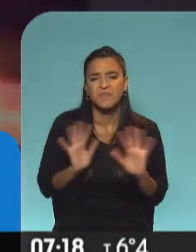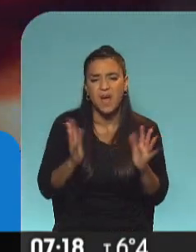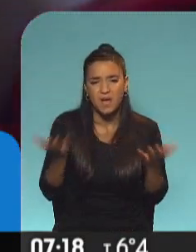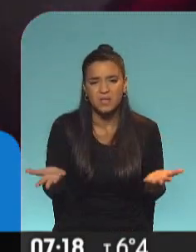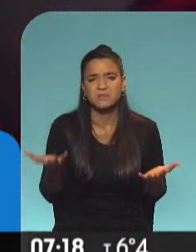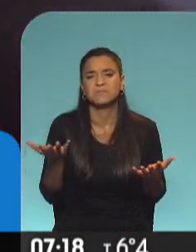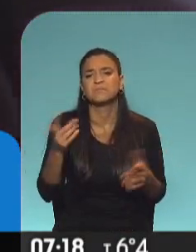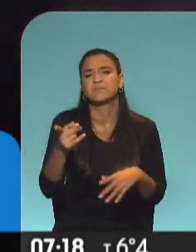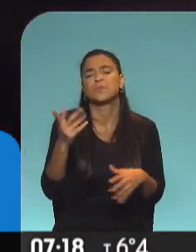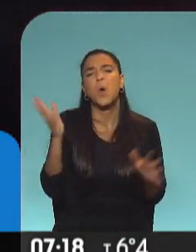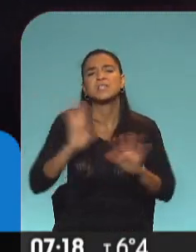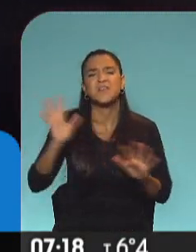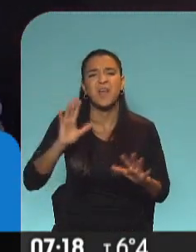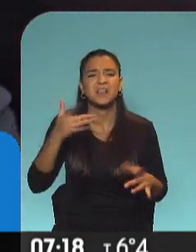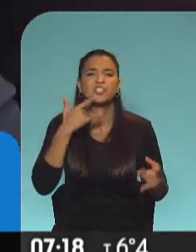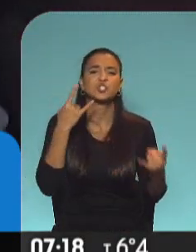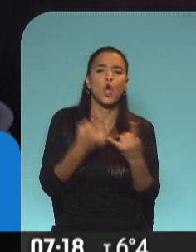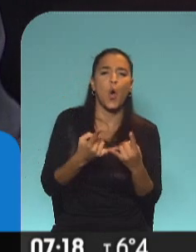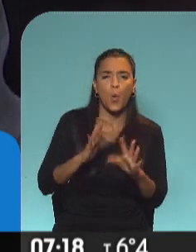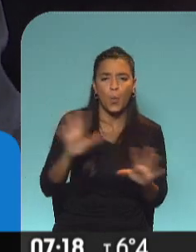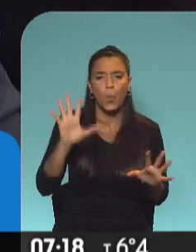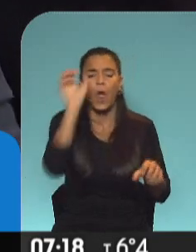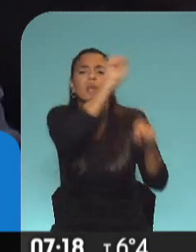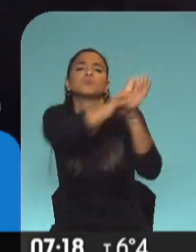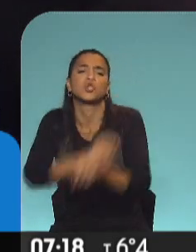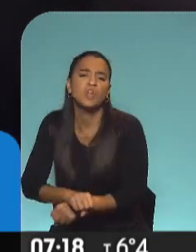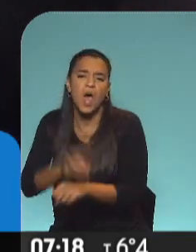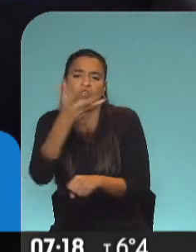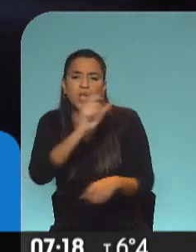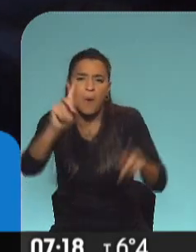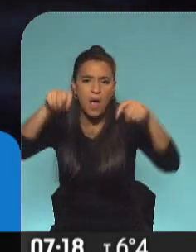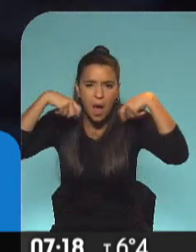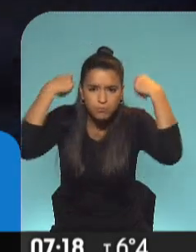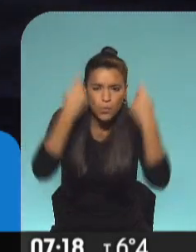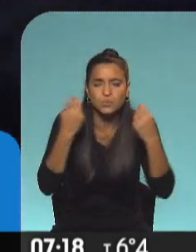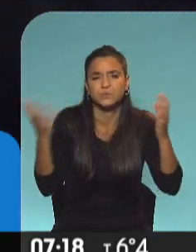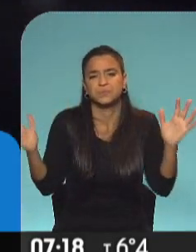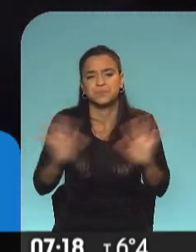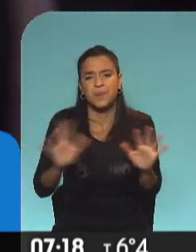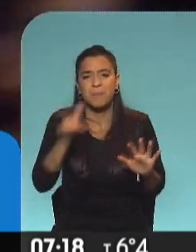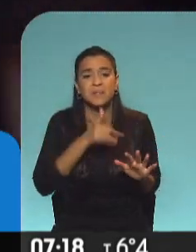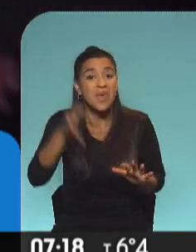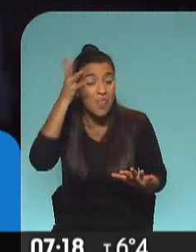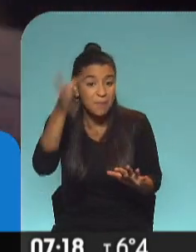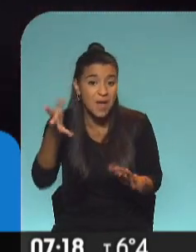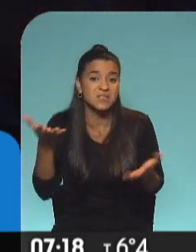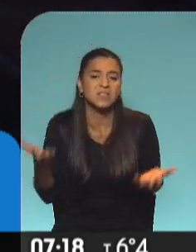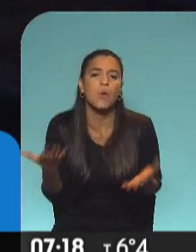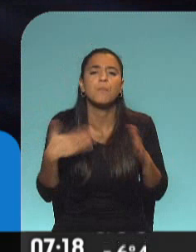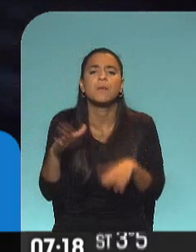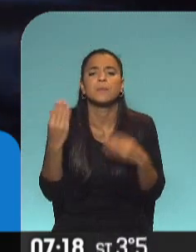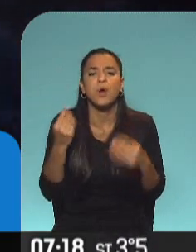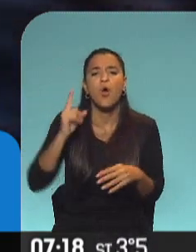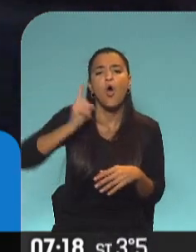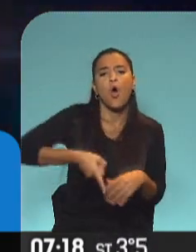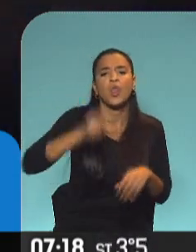este circo romano de llevar a esposados con la capucha parece una exageración, sobre todo porque una